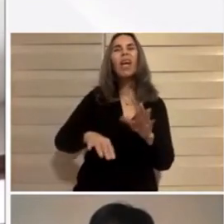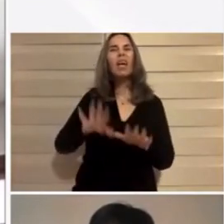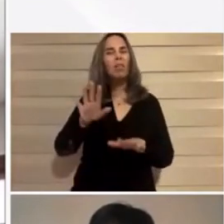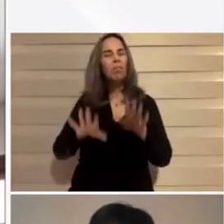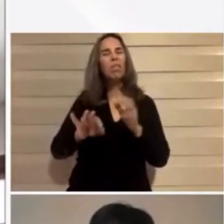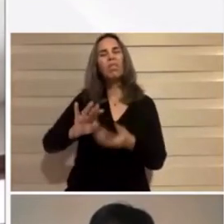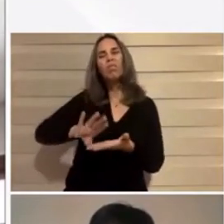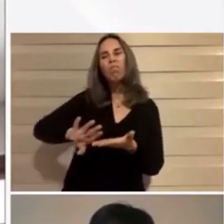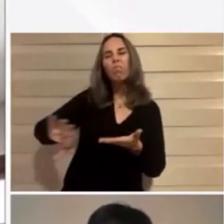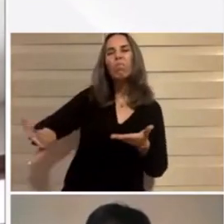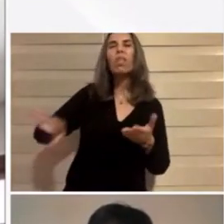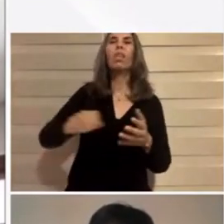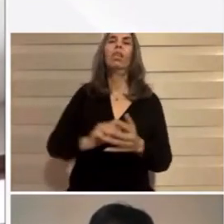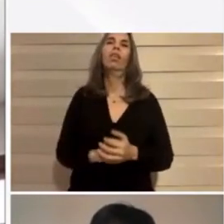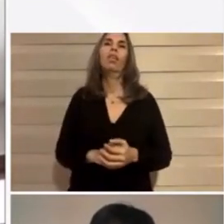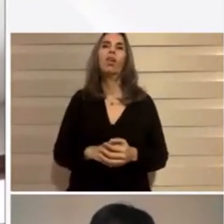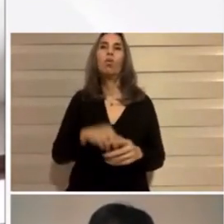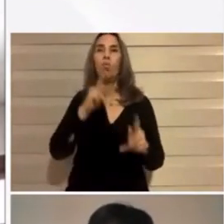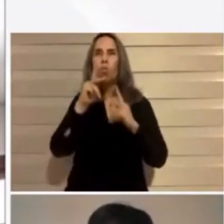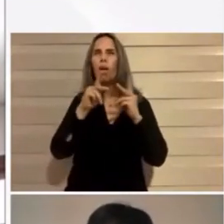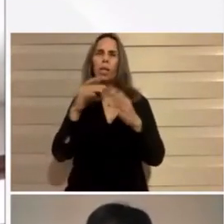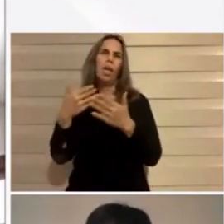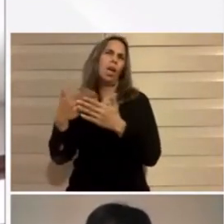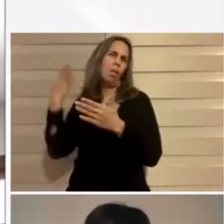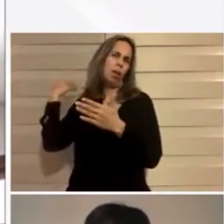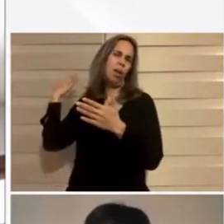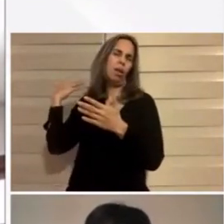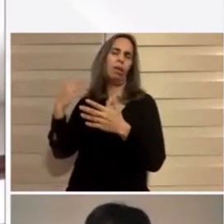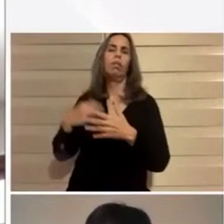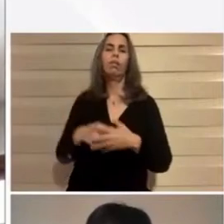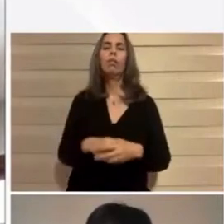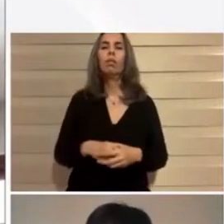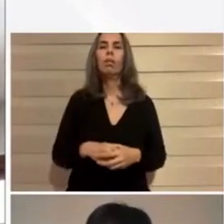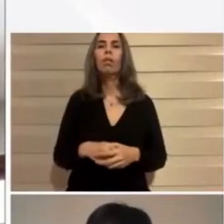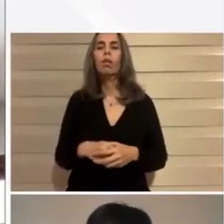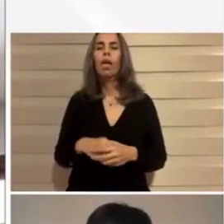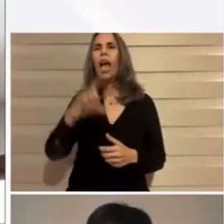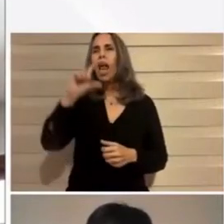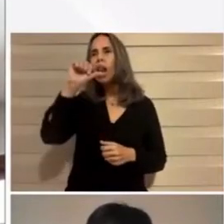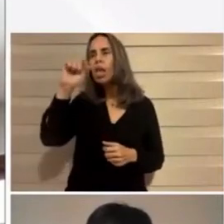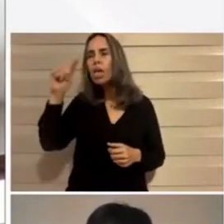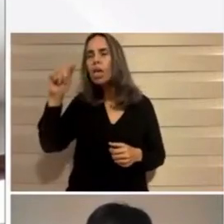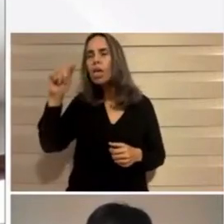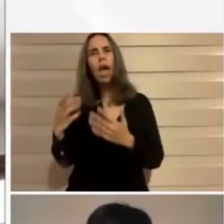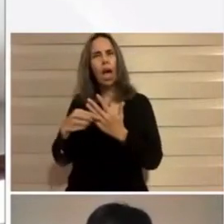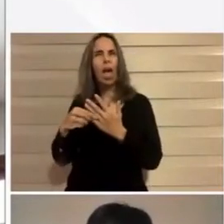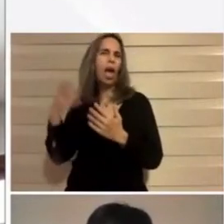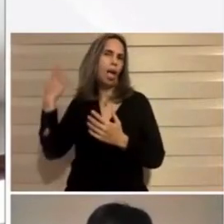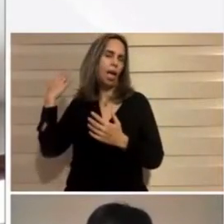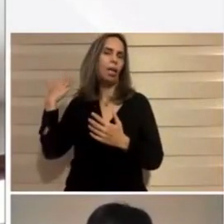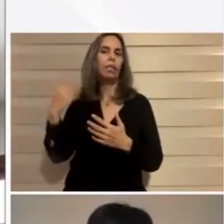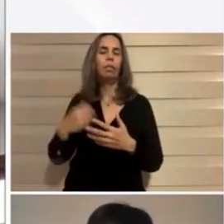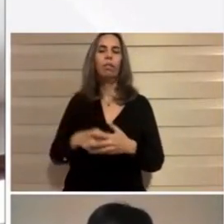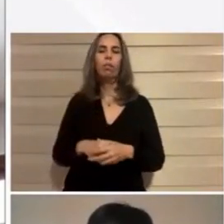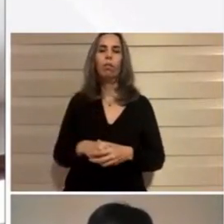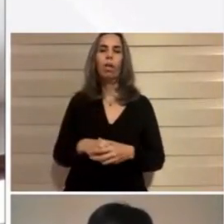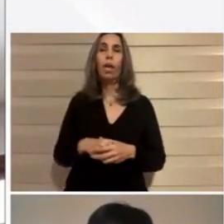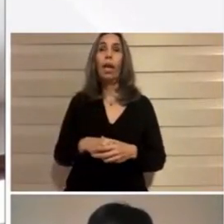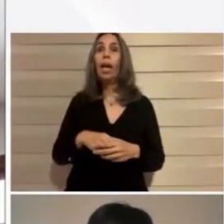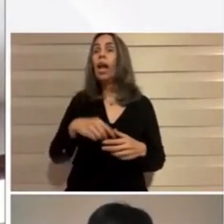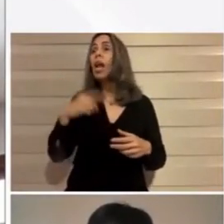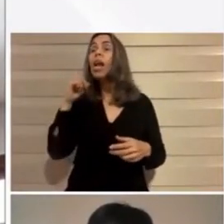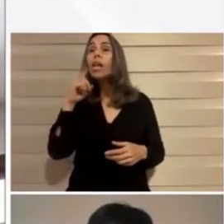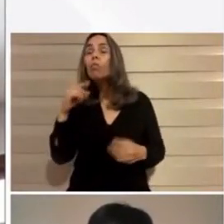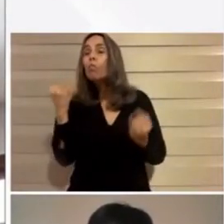dice Lolita también, y han dicho también Linda hoy en esta sesión, nosotros tenemos sueños igual que todas